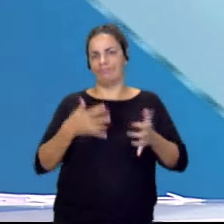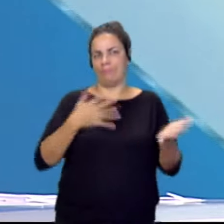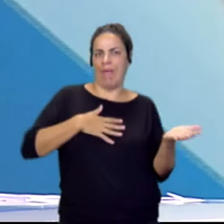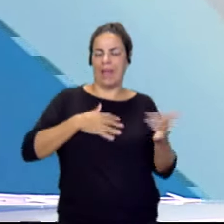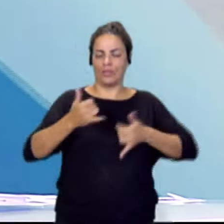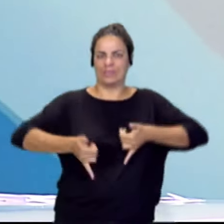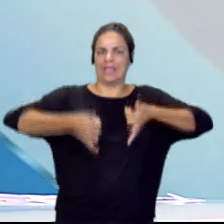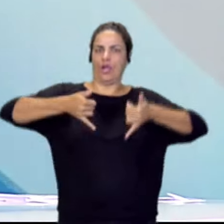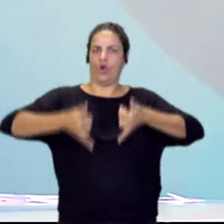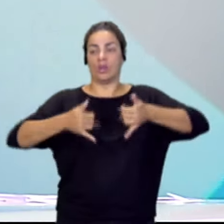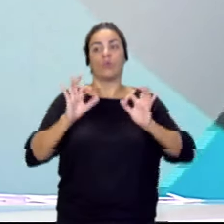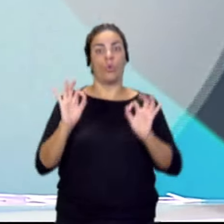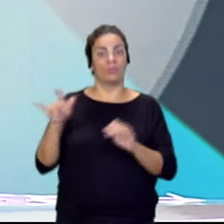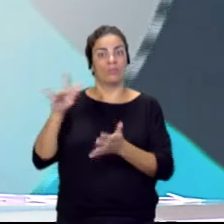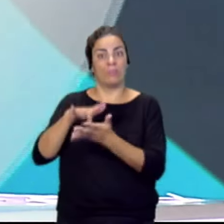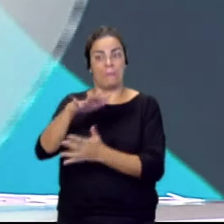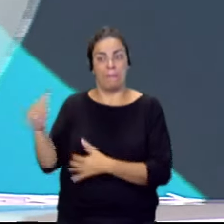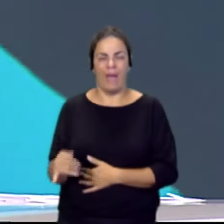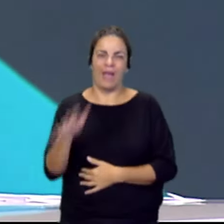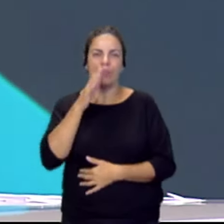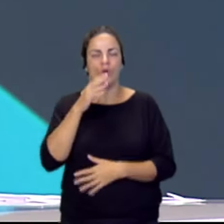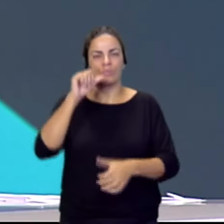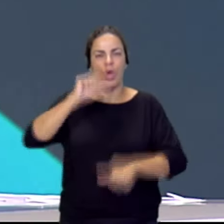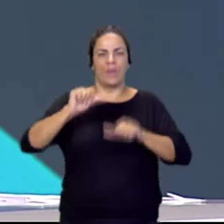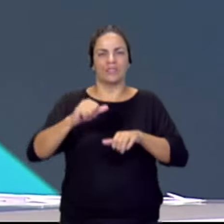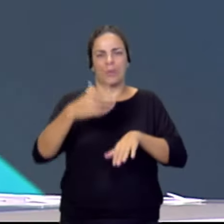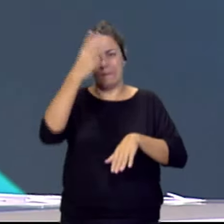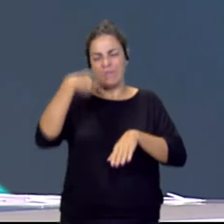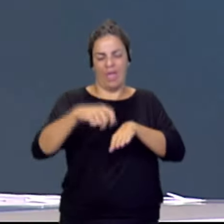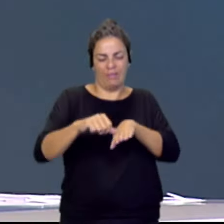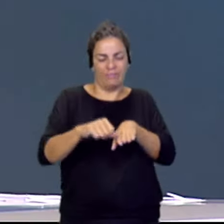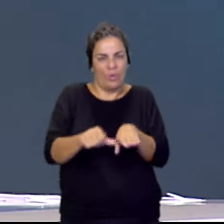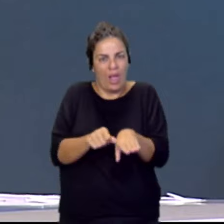Las bajas médicas implican limitaciones, pero dependen de la dolencia.